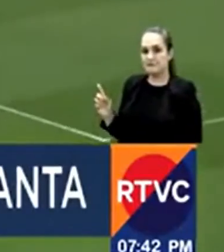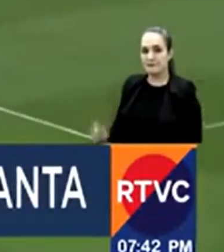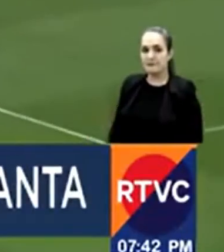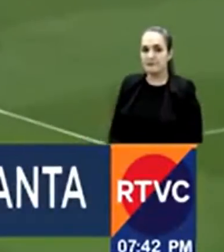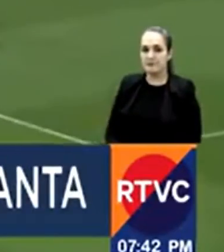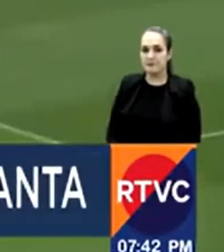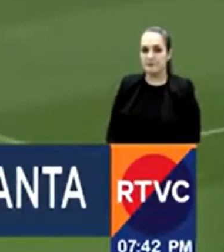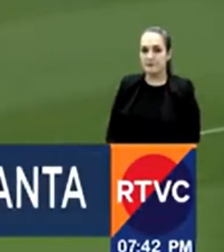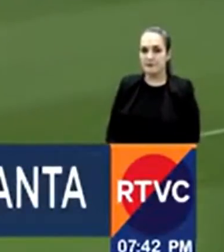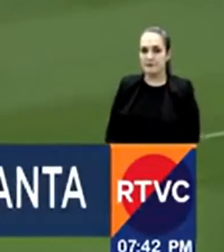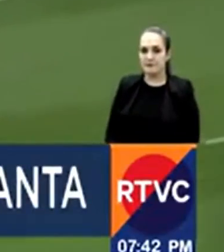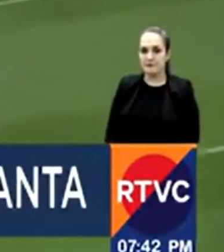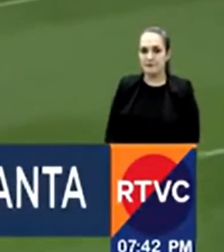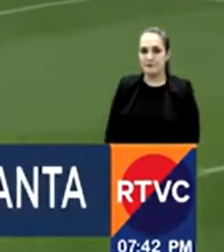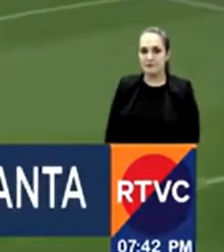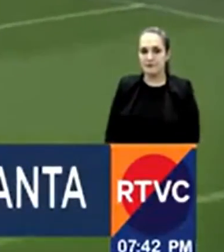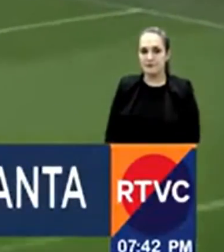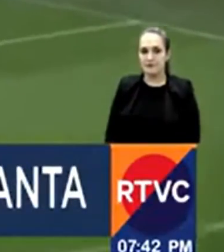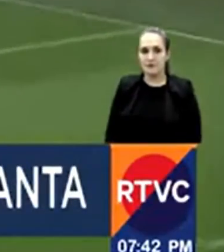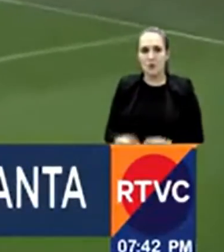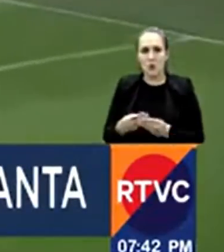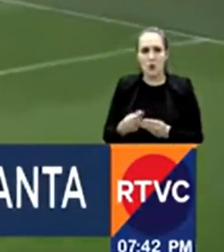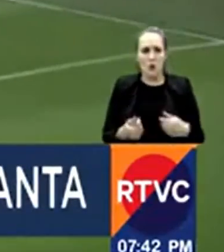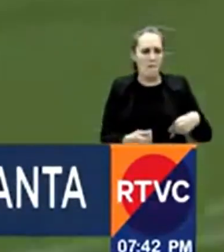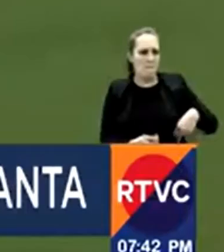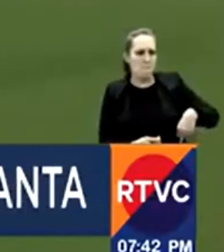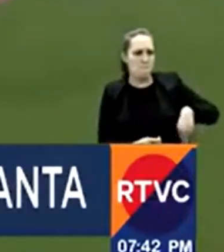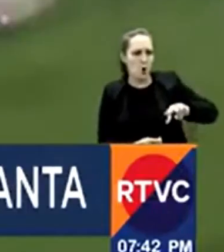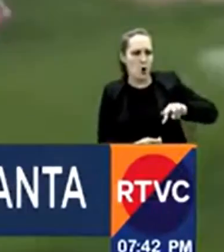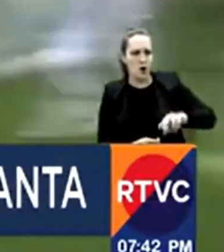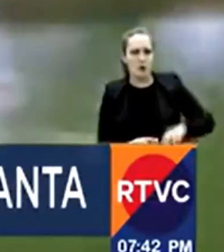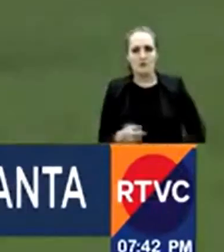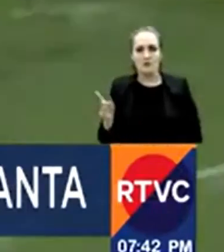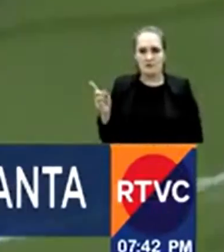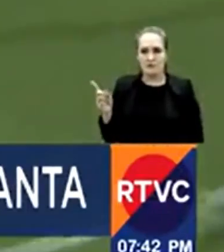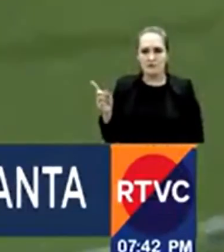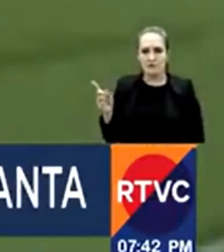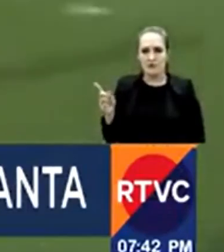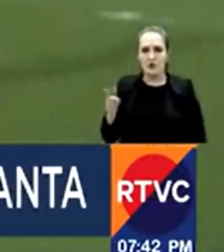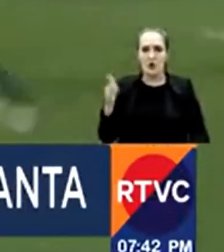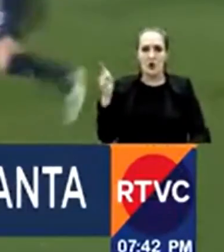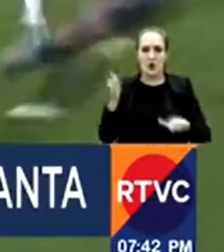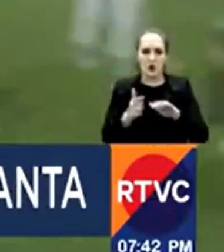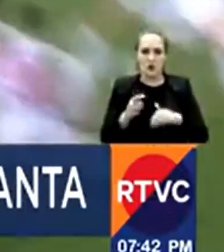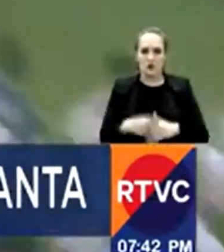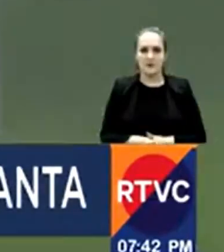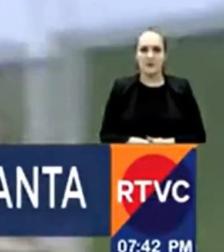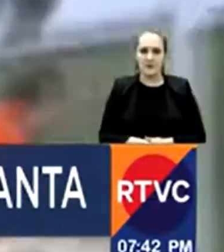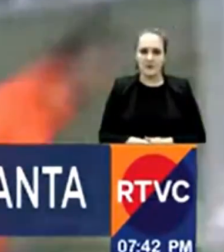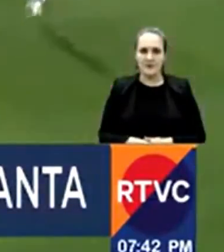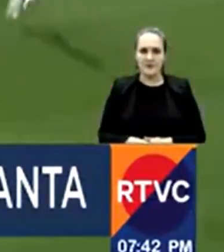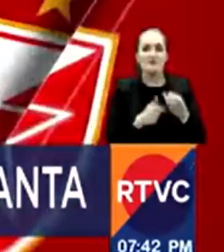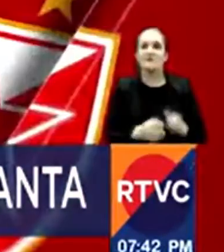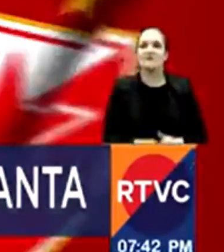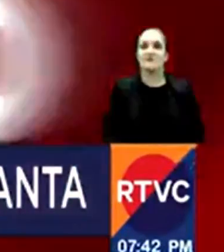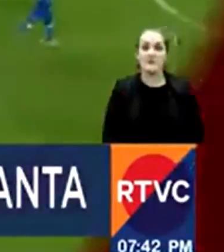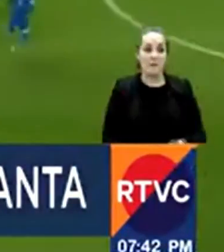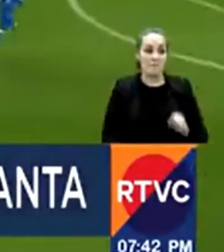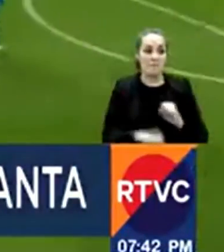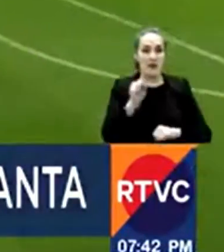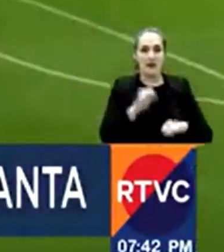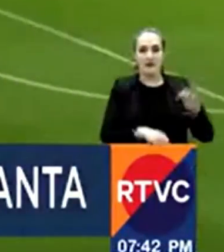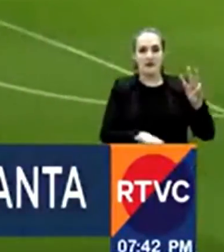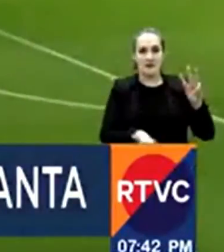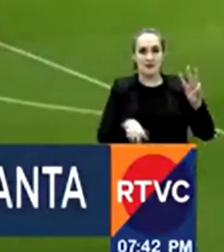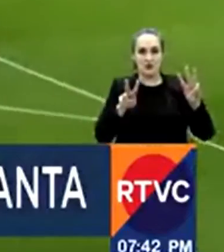Malinovsky, Luis Muriel hizo un toque sutil para que el ucraniano convirtiera el gol del empate ante el Bayer Leverkusen. 2 minutos después,